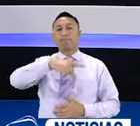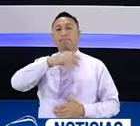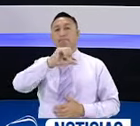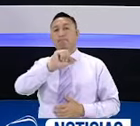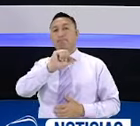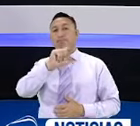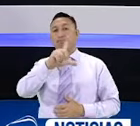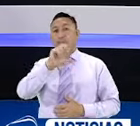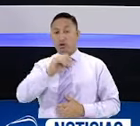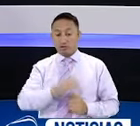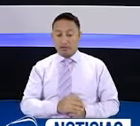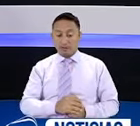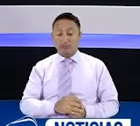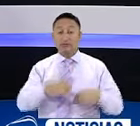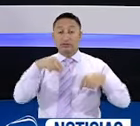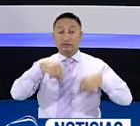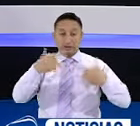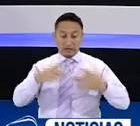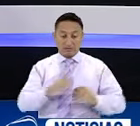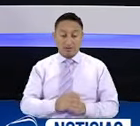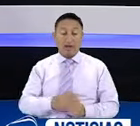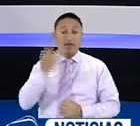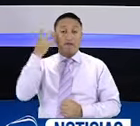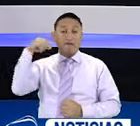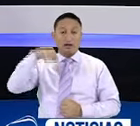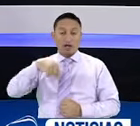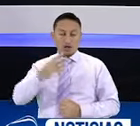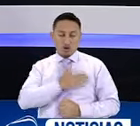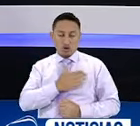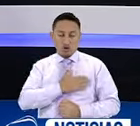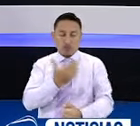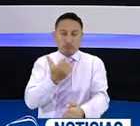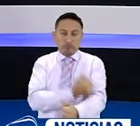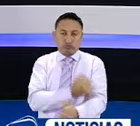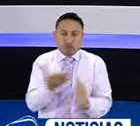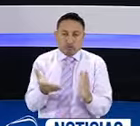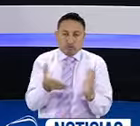quien podrá poner fecha para acceder a una muerte digna.